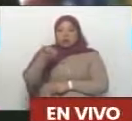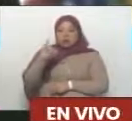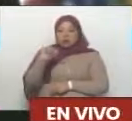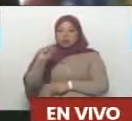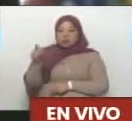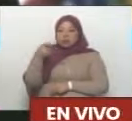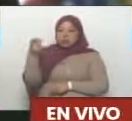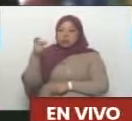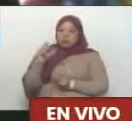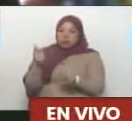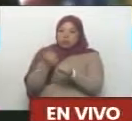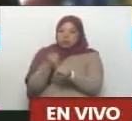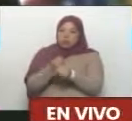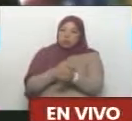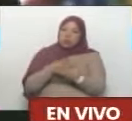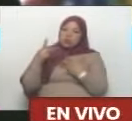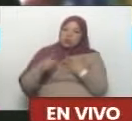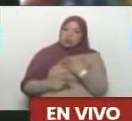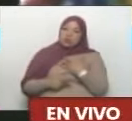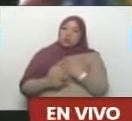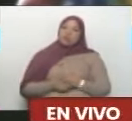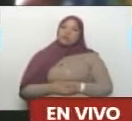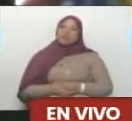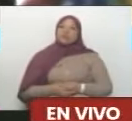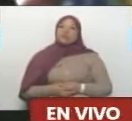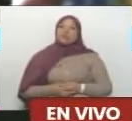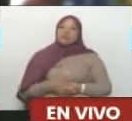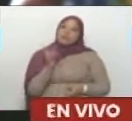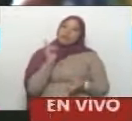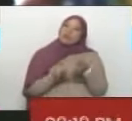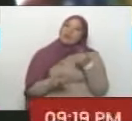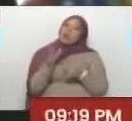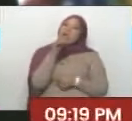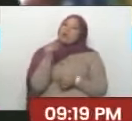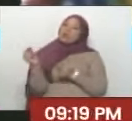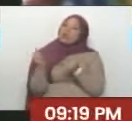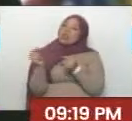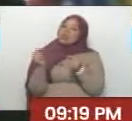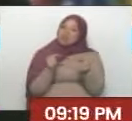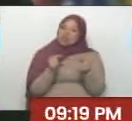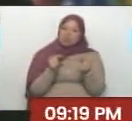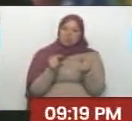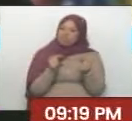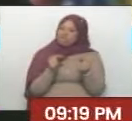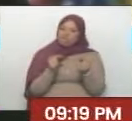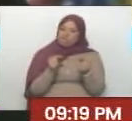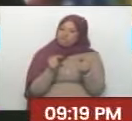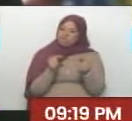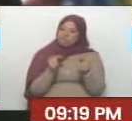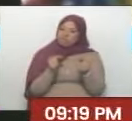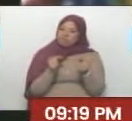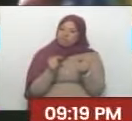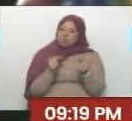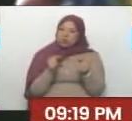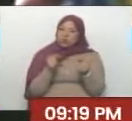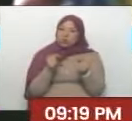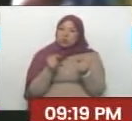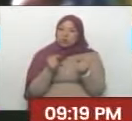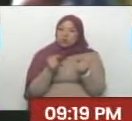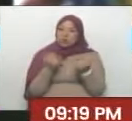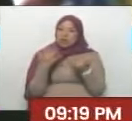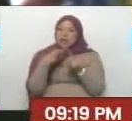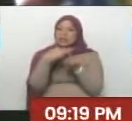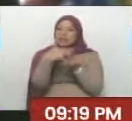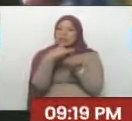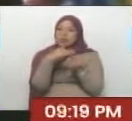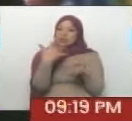los indicaba al comenzar el programa para decirnos que a veces no hay que discutir tanto, sino hay que ir a la